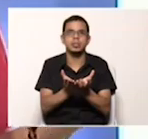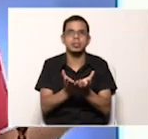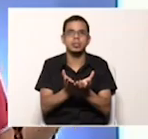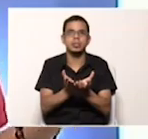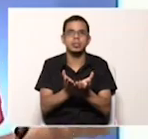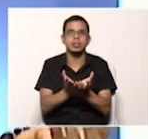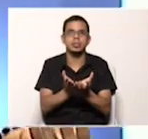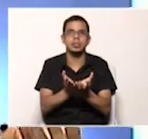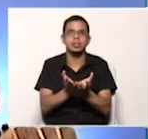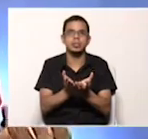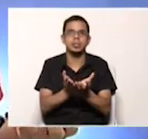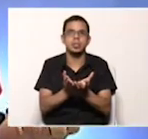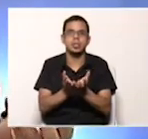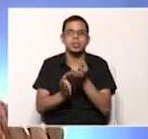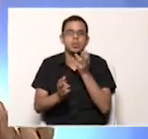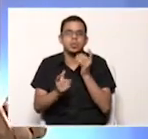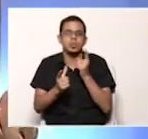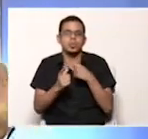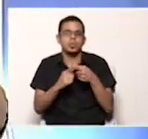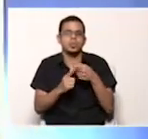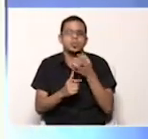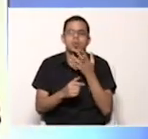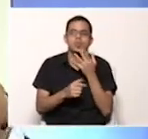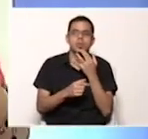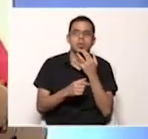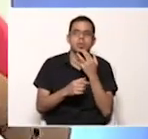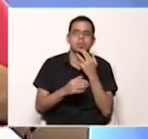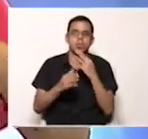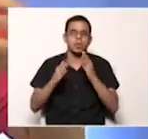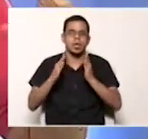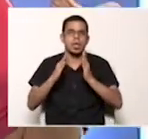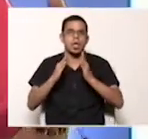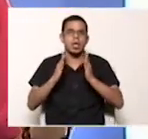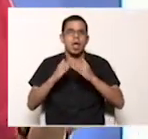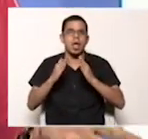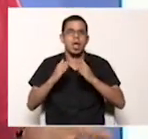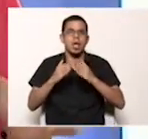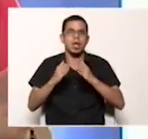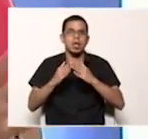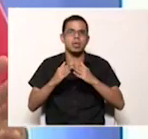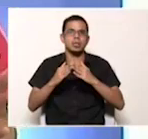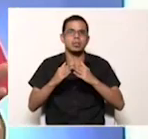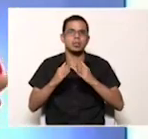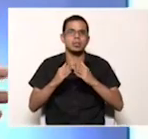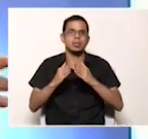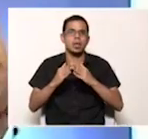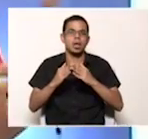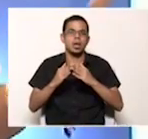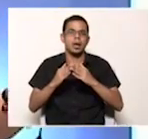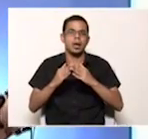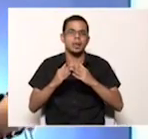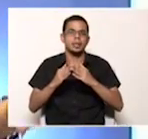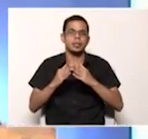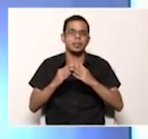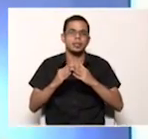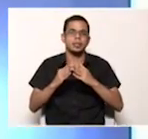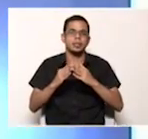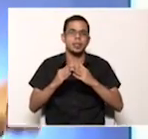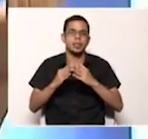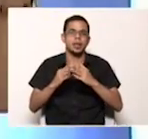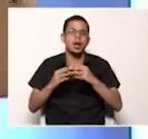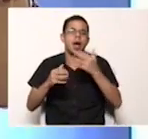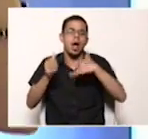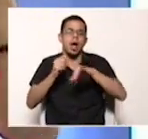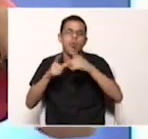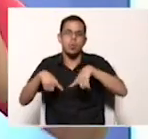Nosotros mismos en nuestros hogares, que es más fácil tener un espacio desordenado u ordenado. Un espacio desordenado. ¿Por